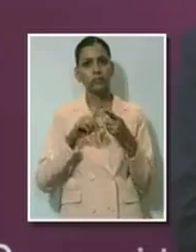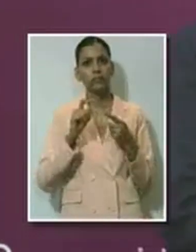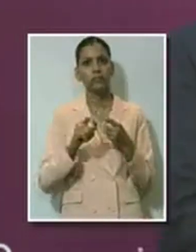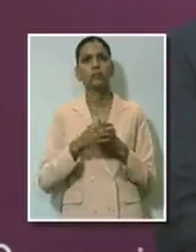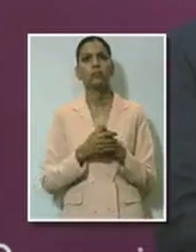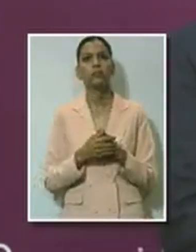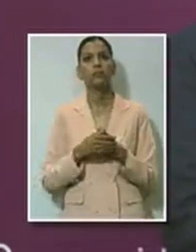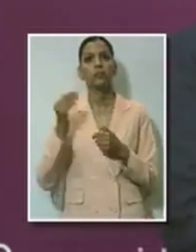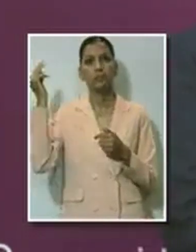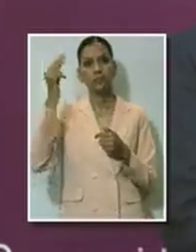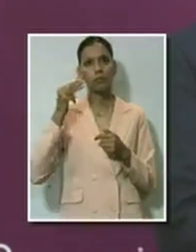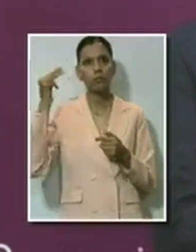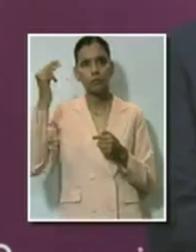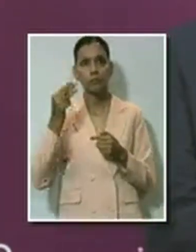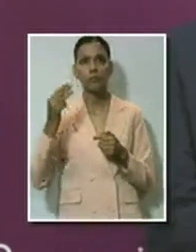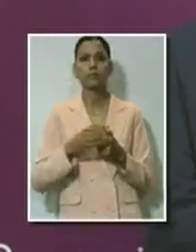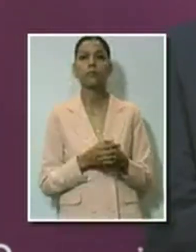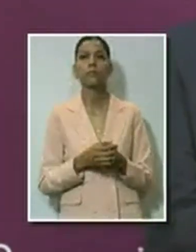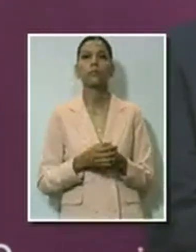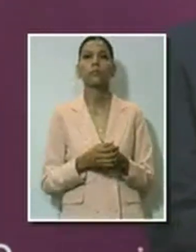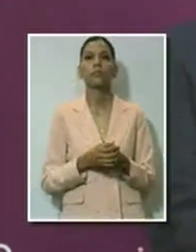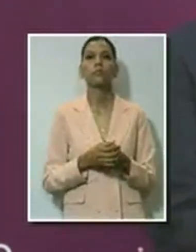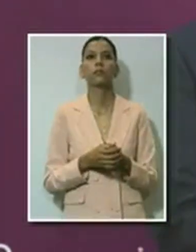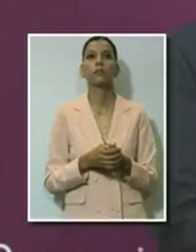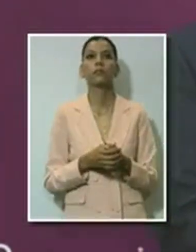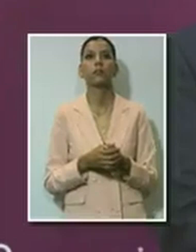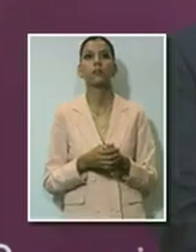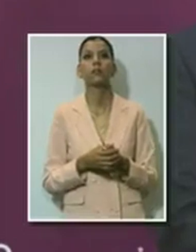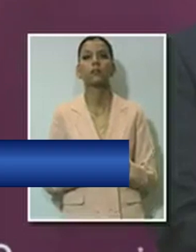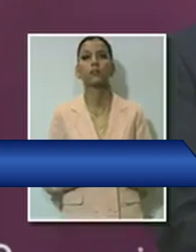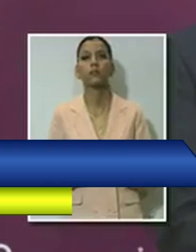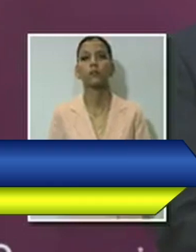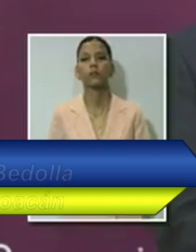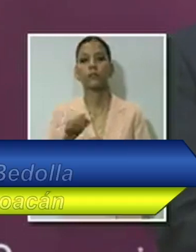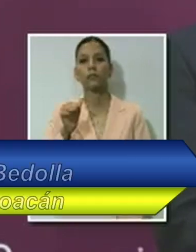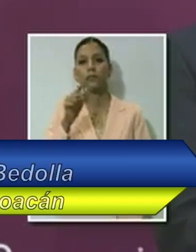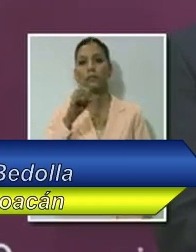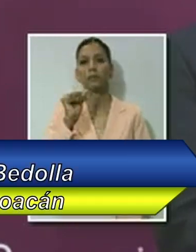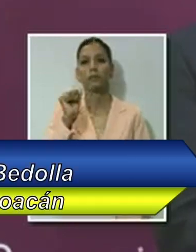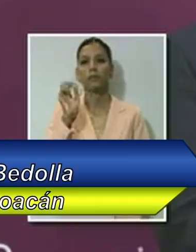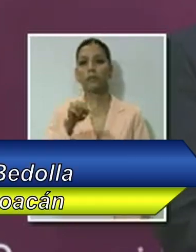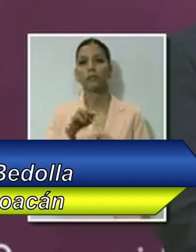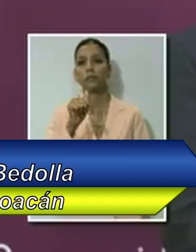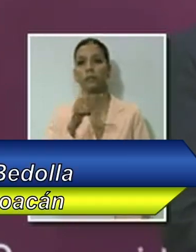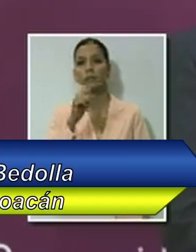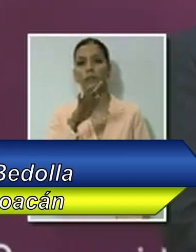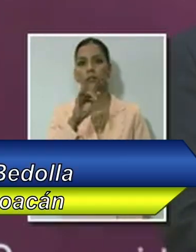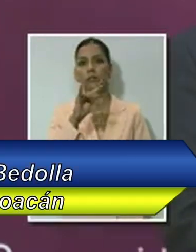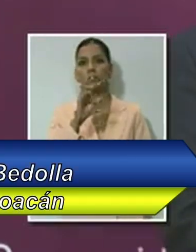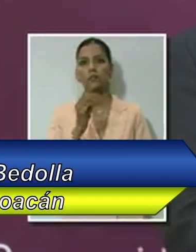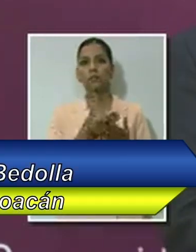Marcelo Ebrard, de Adán Augusto y ahora que viene